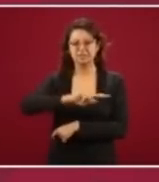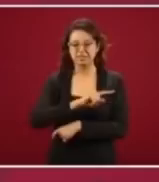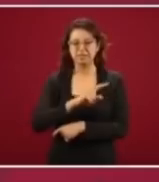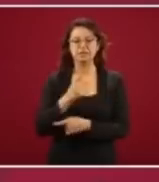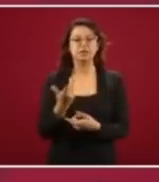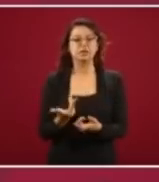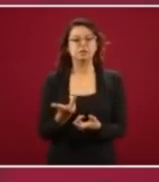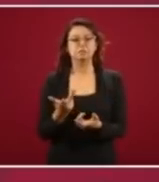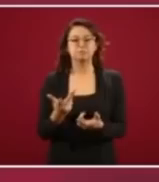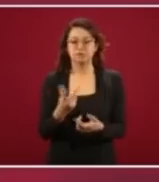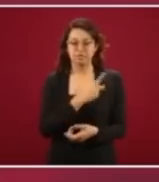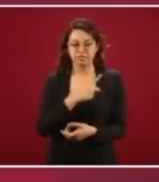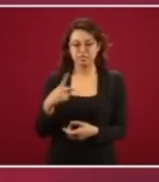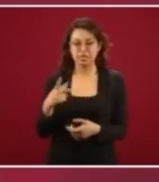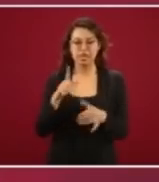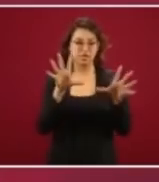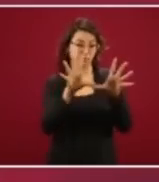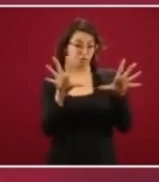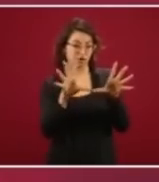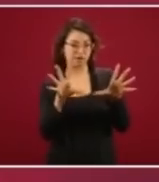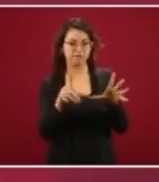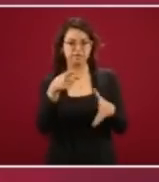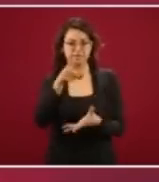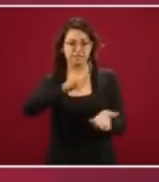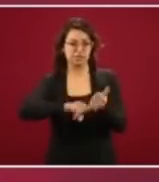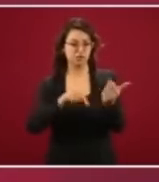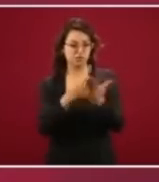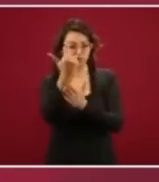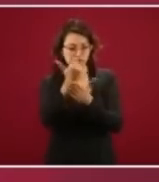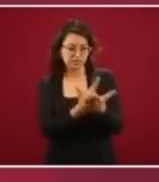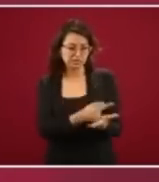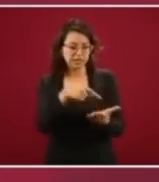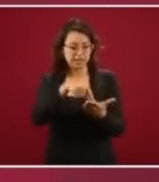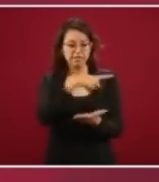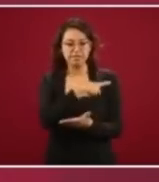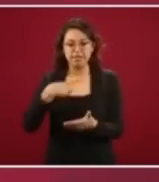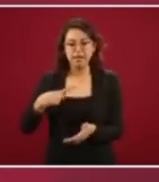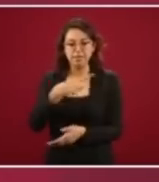cartera de el Infonavit.